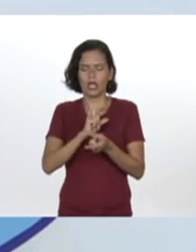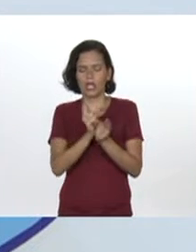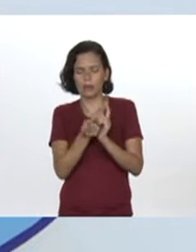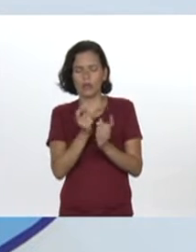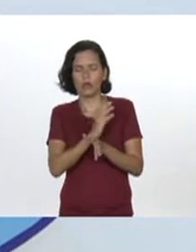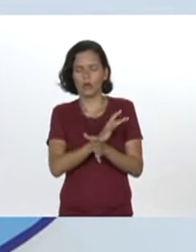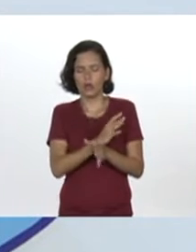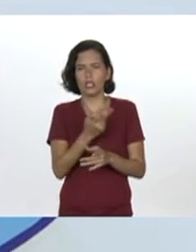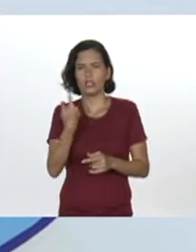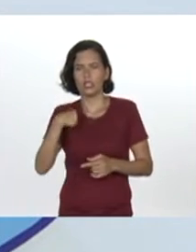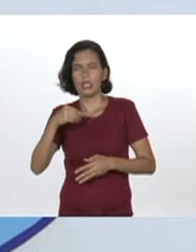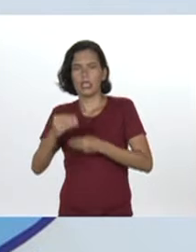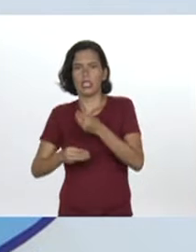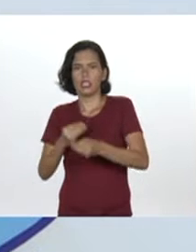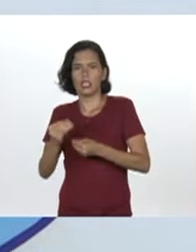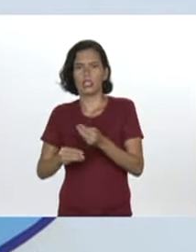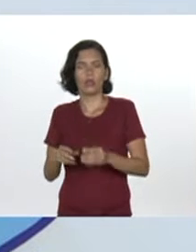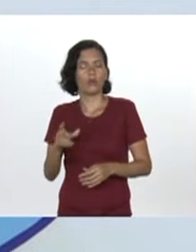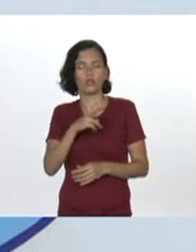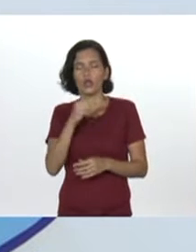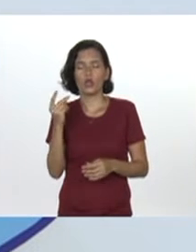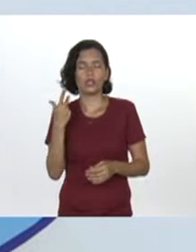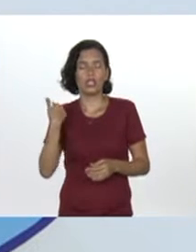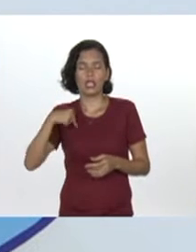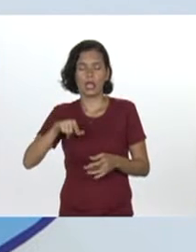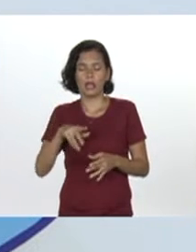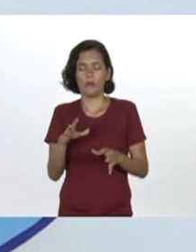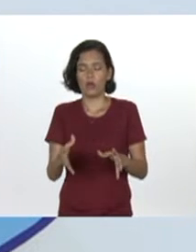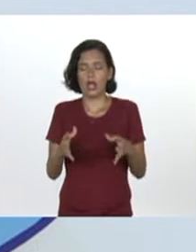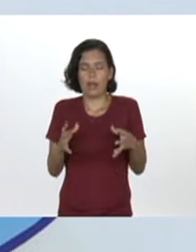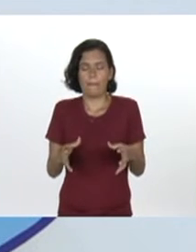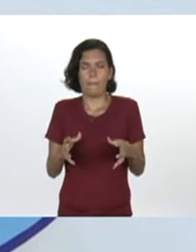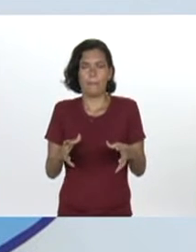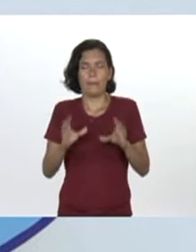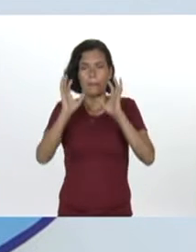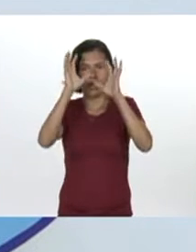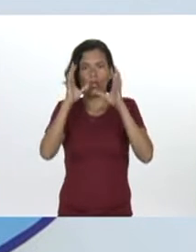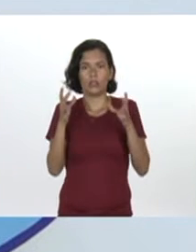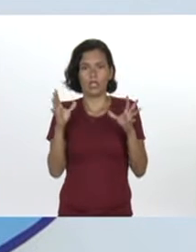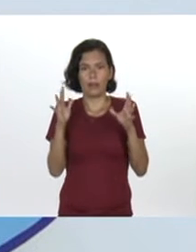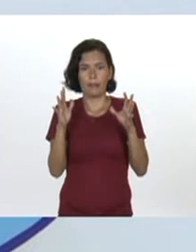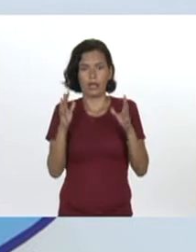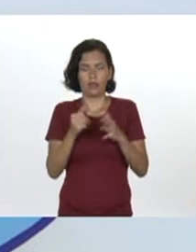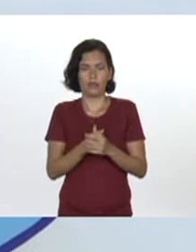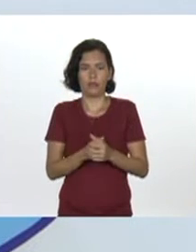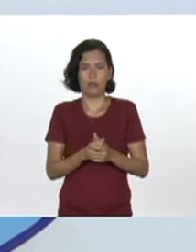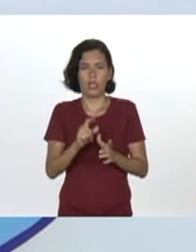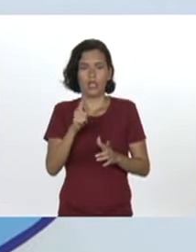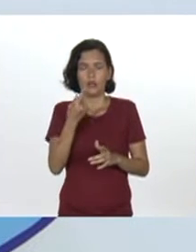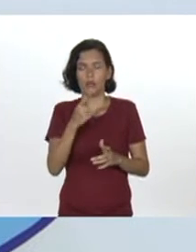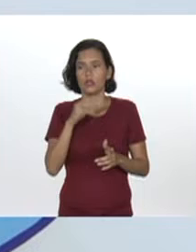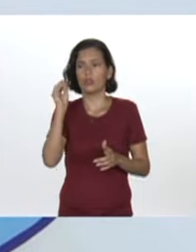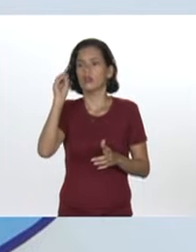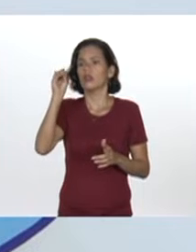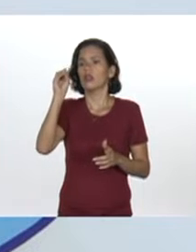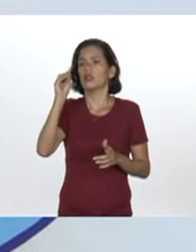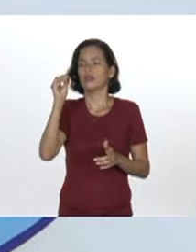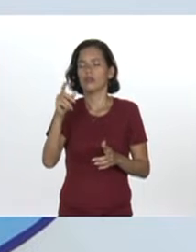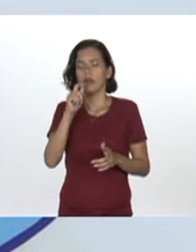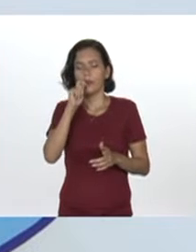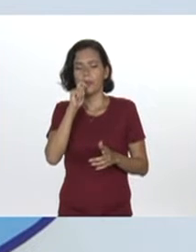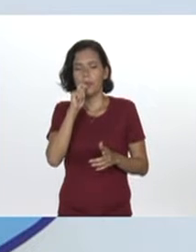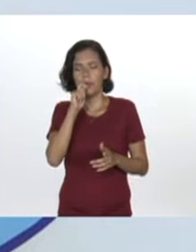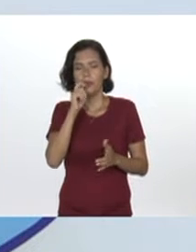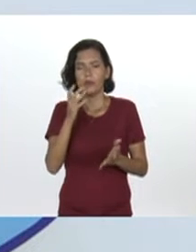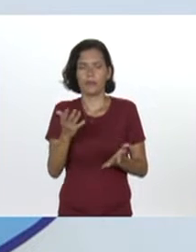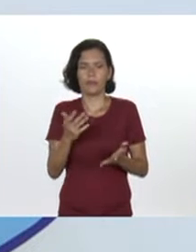debe hacerse cuando no tenemos el balón en juego, ¿ok? Es el único momento donde nosotros le hacemos el anuncio a nuestro